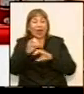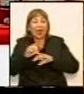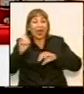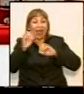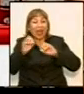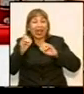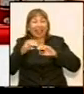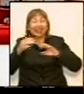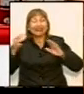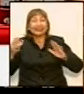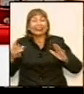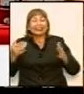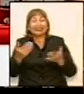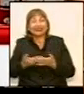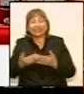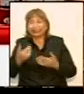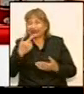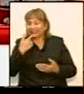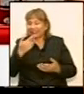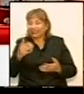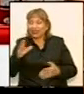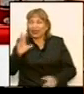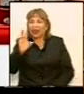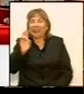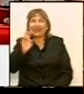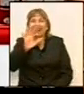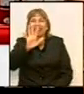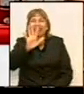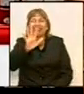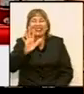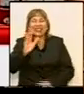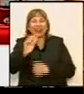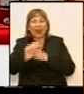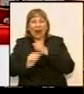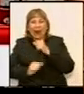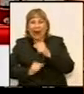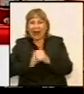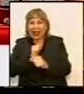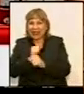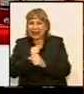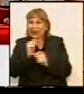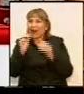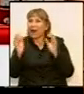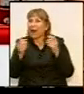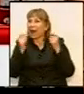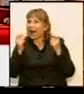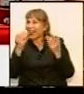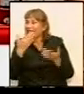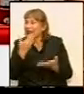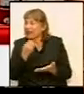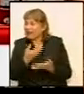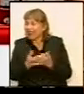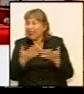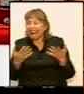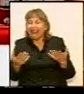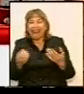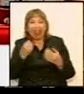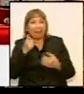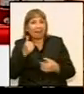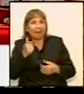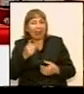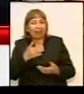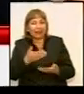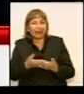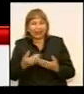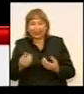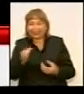brillante y sus 75 años de labor interrumpida y fructífera a favor del